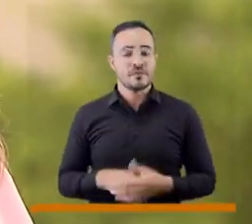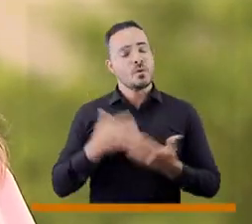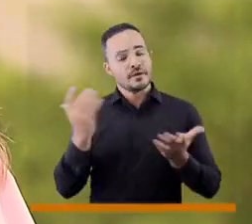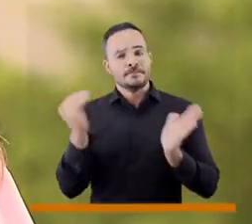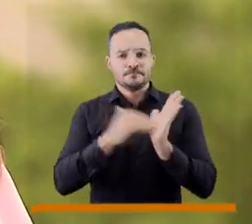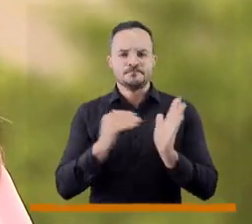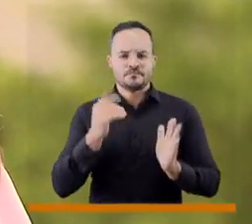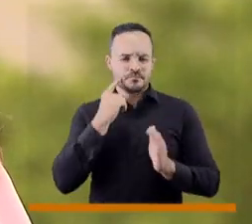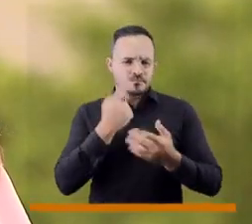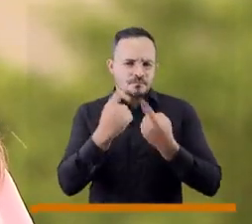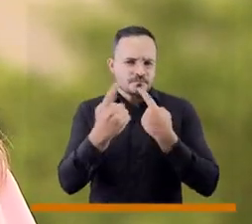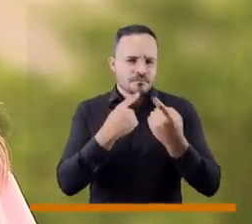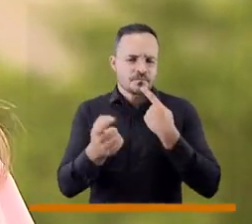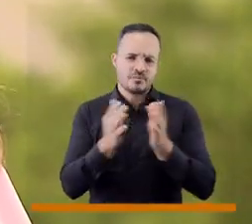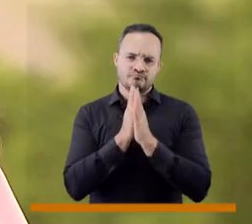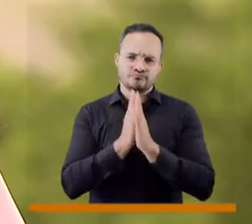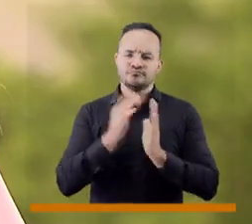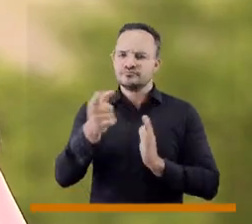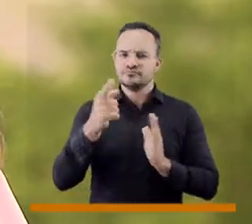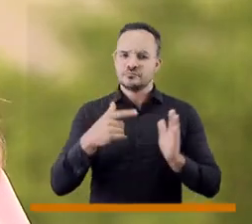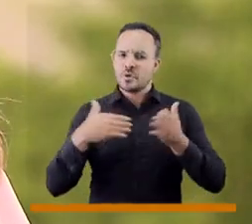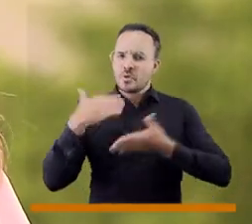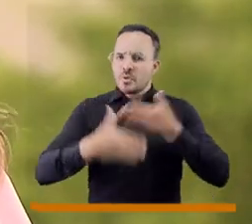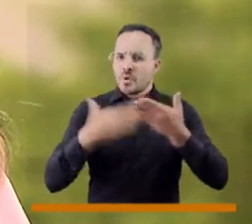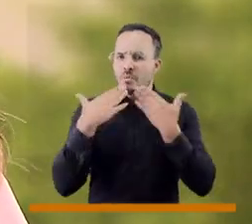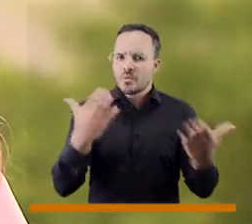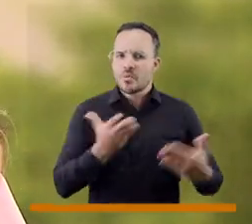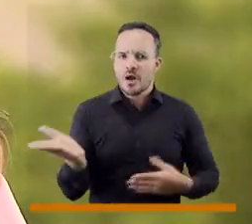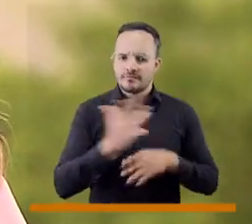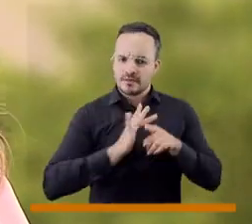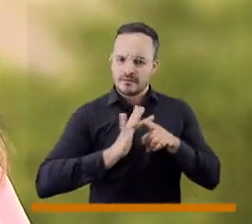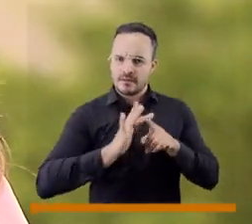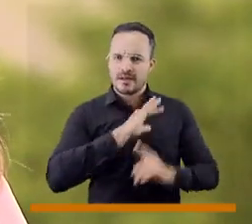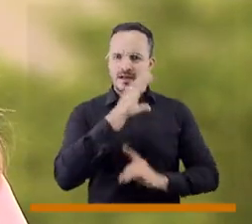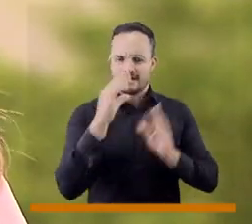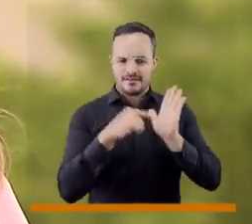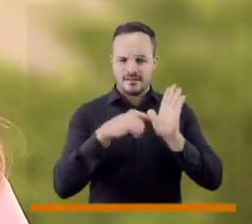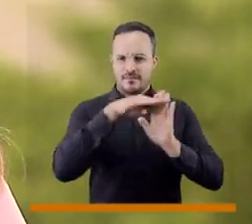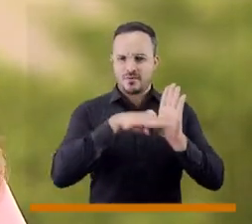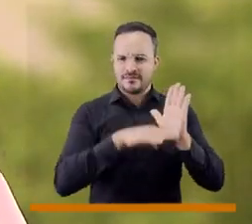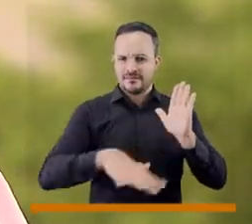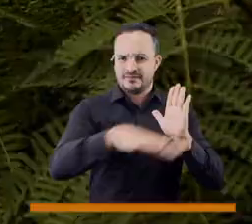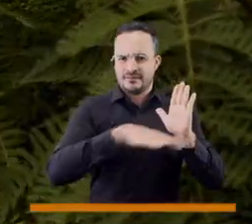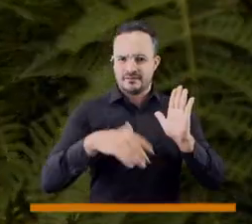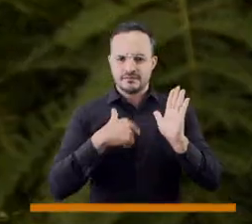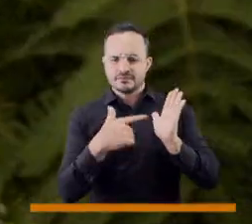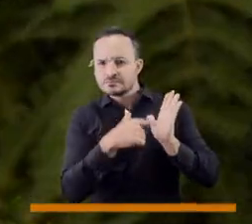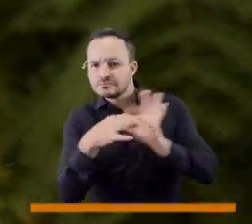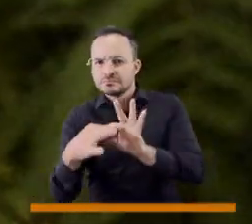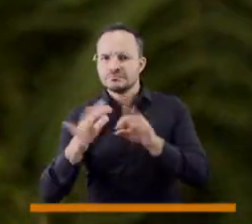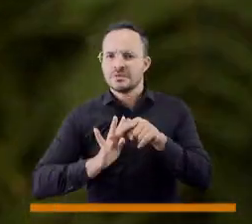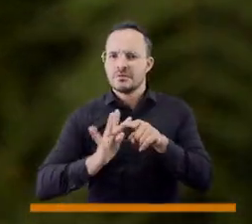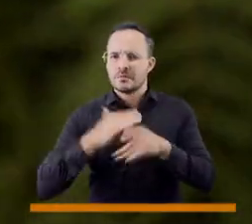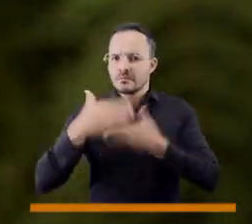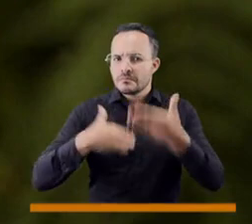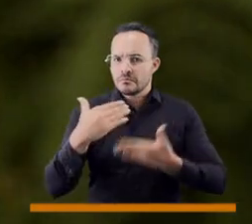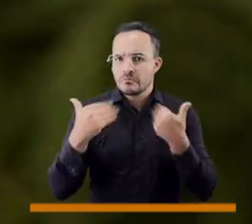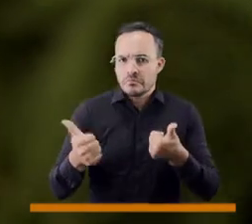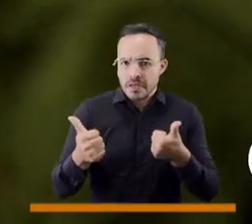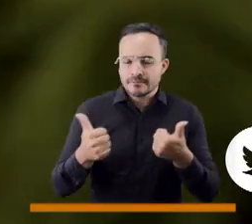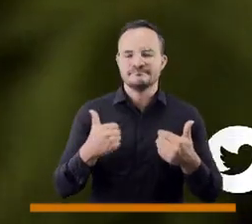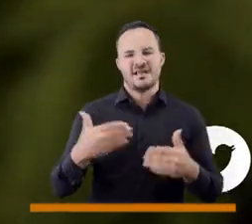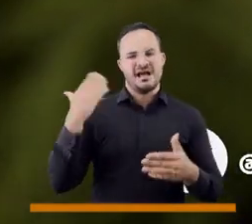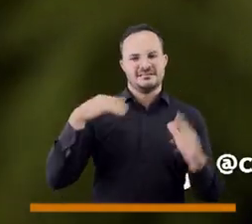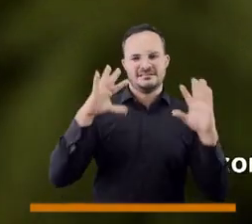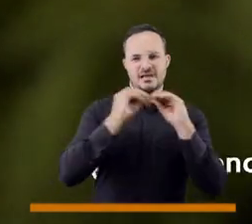concejal, también por revisar con usted lo que tiene que ver con el avance e implementación de la libertad religiosa. Un logro concretado después